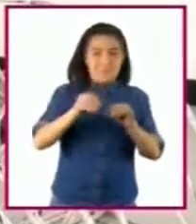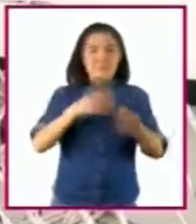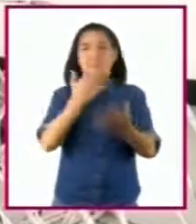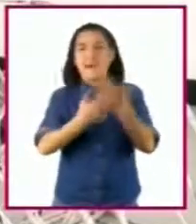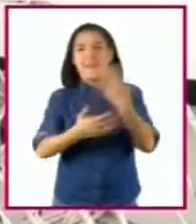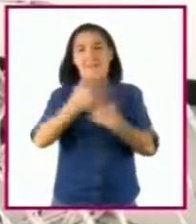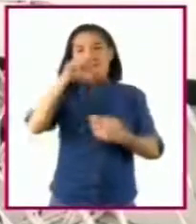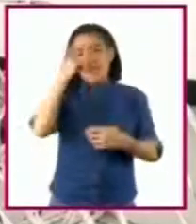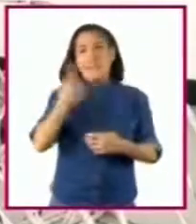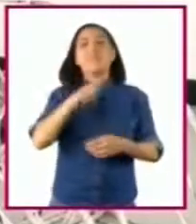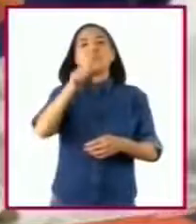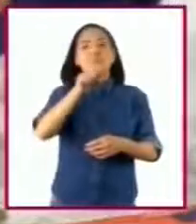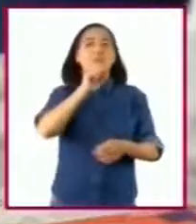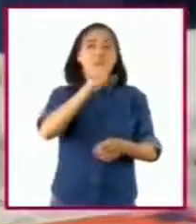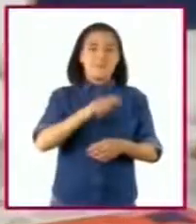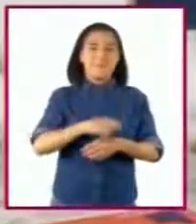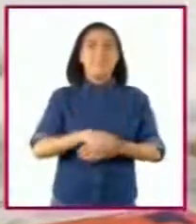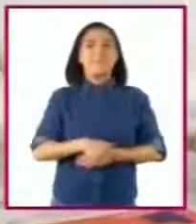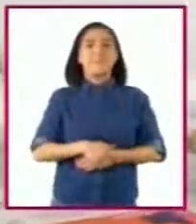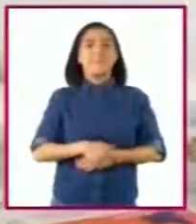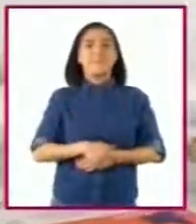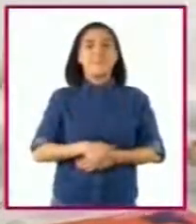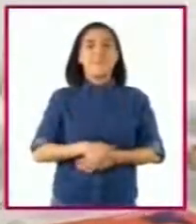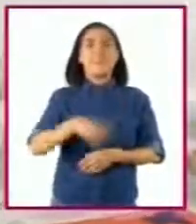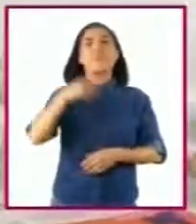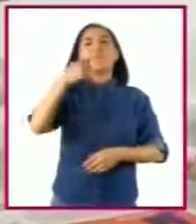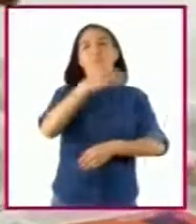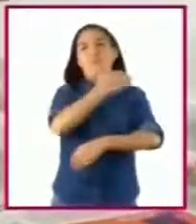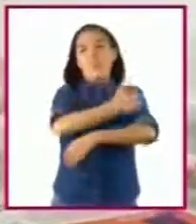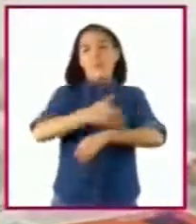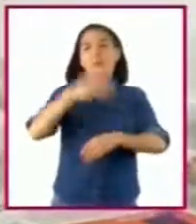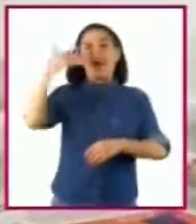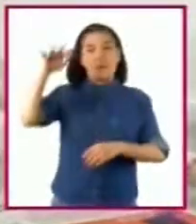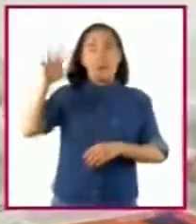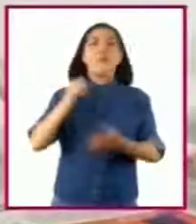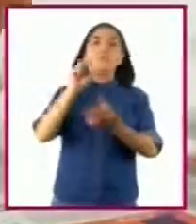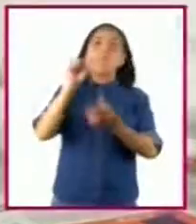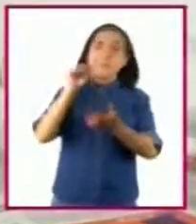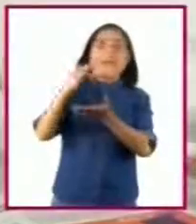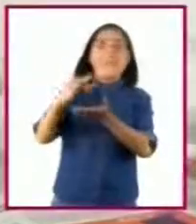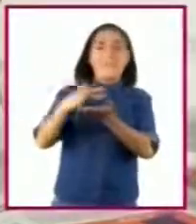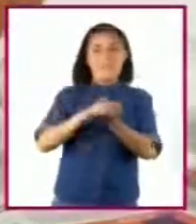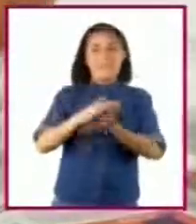también solicitarlo a sus familiares.